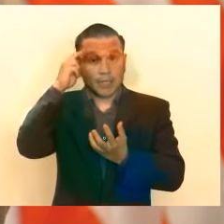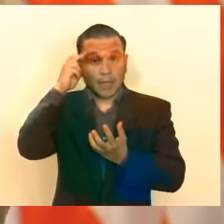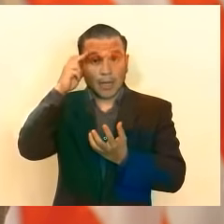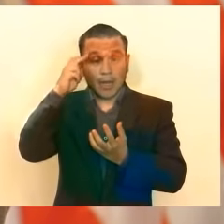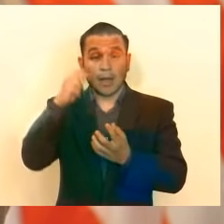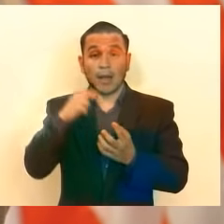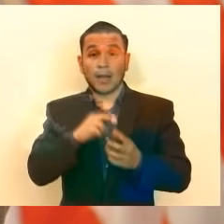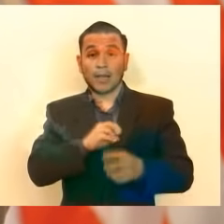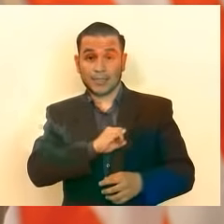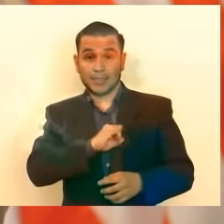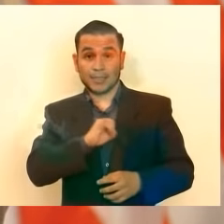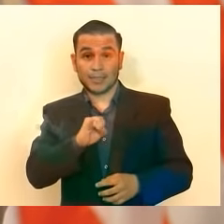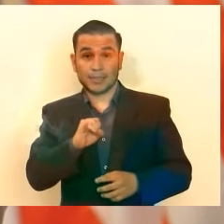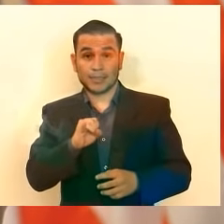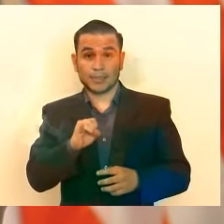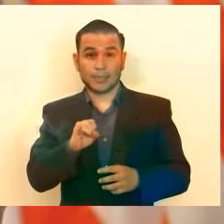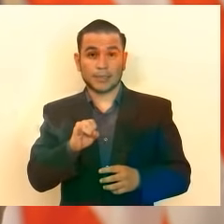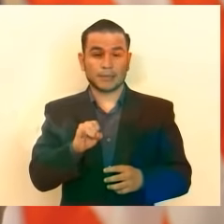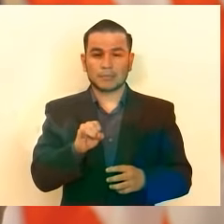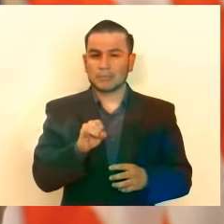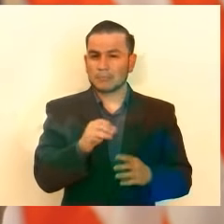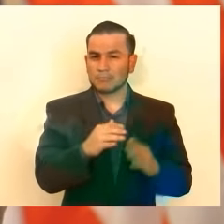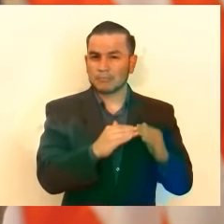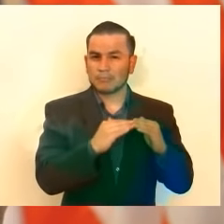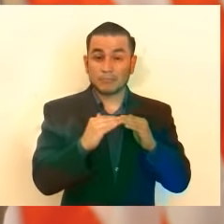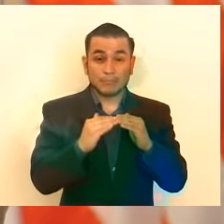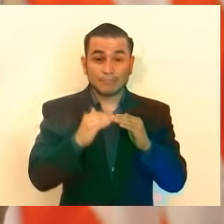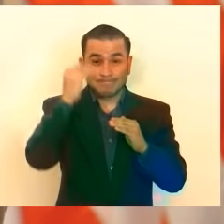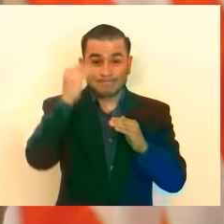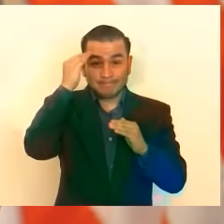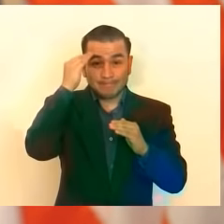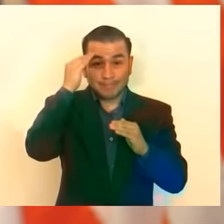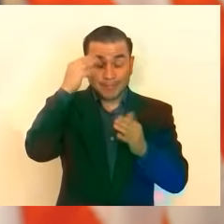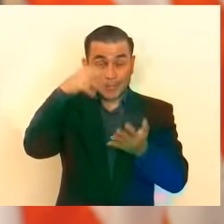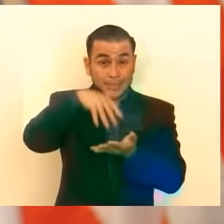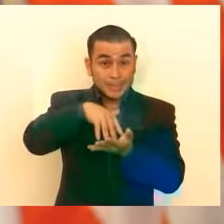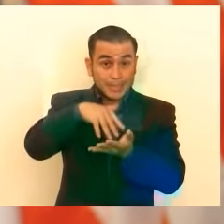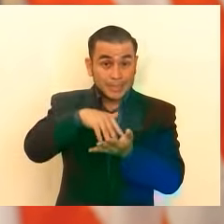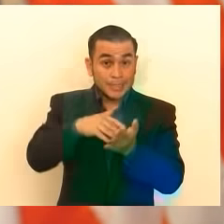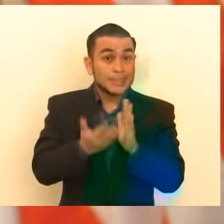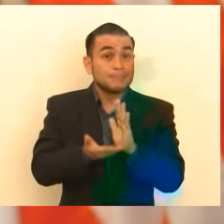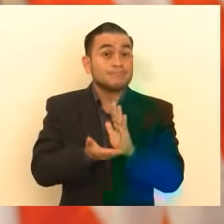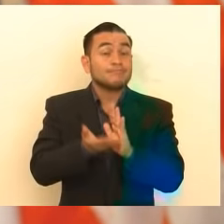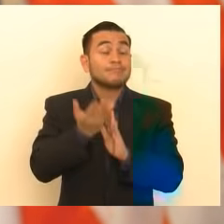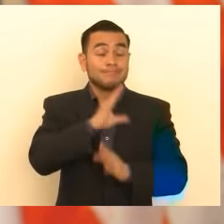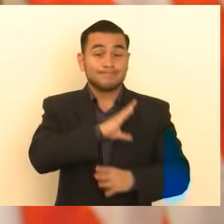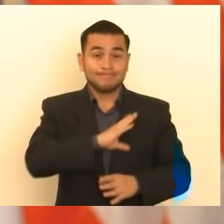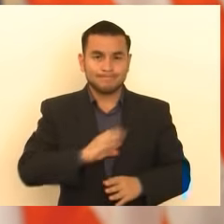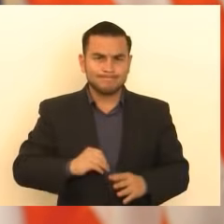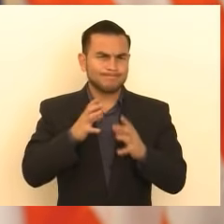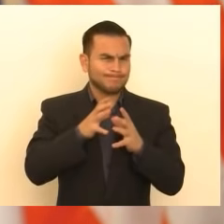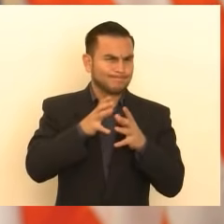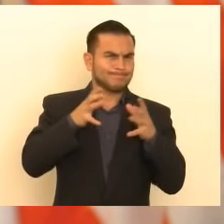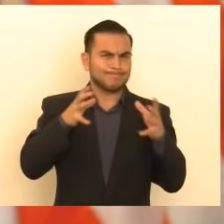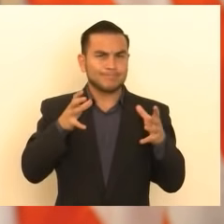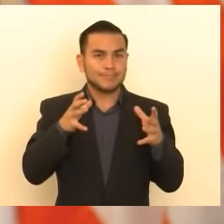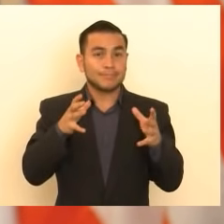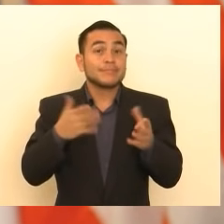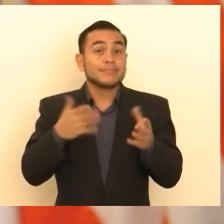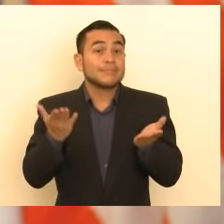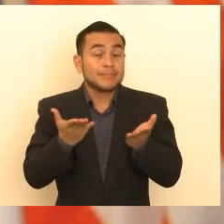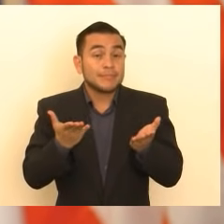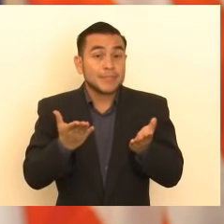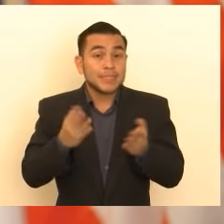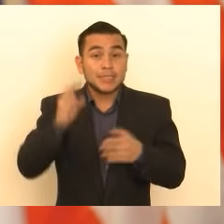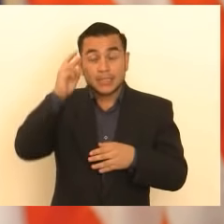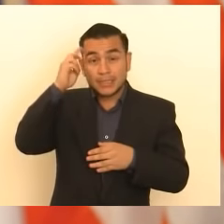hoy lo grande que es El Salvador, sino lo que El Salvador puede ser